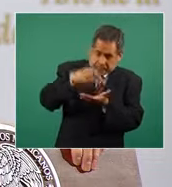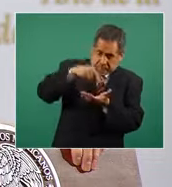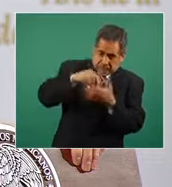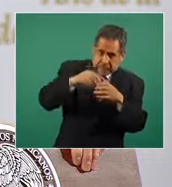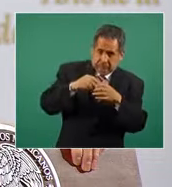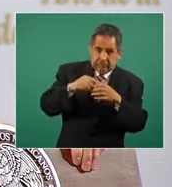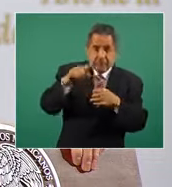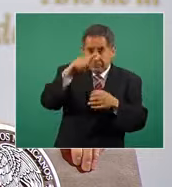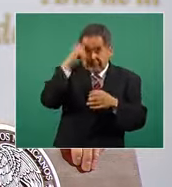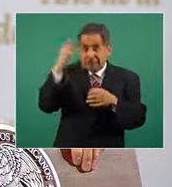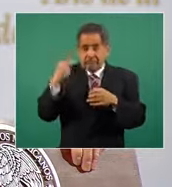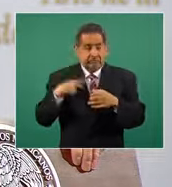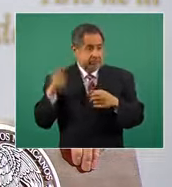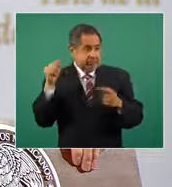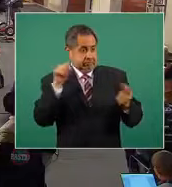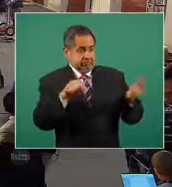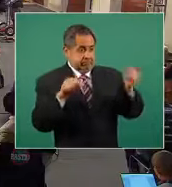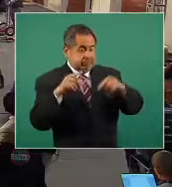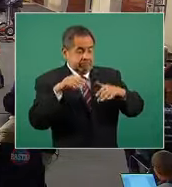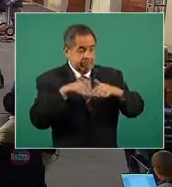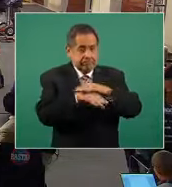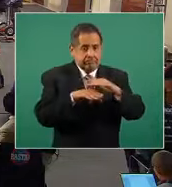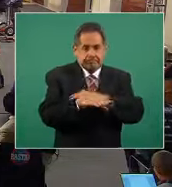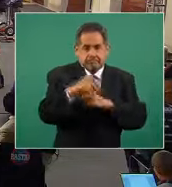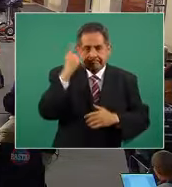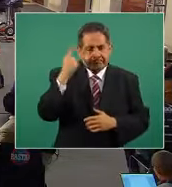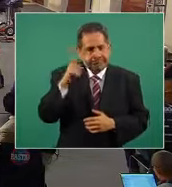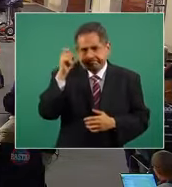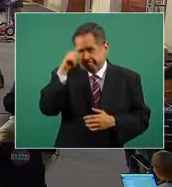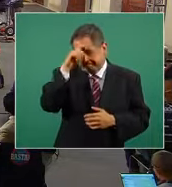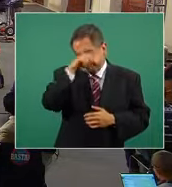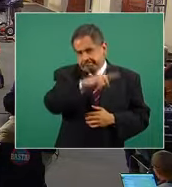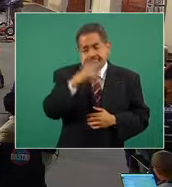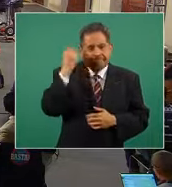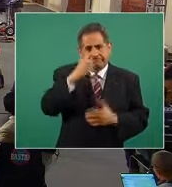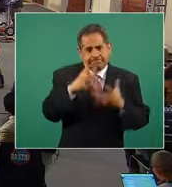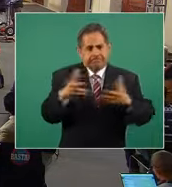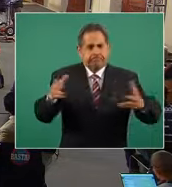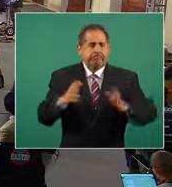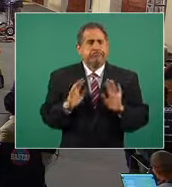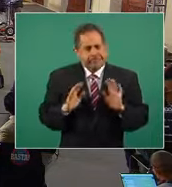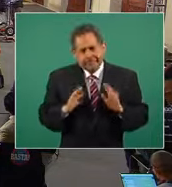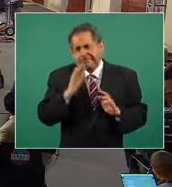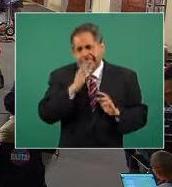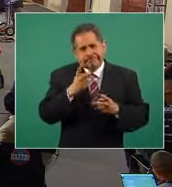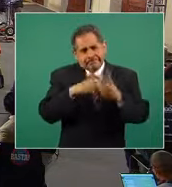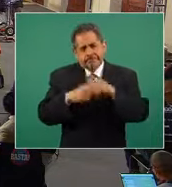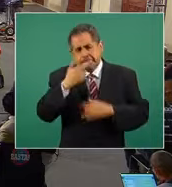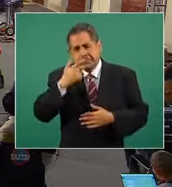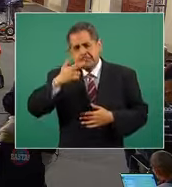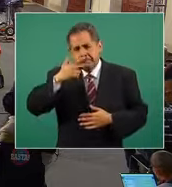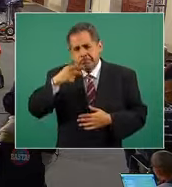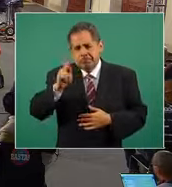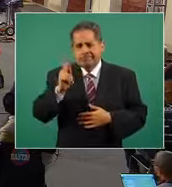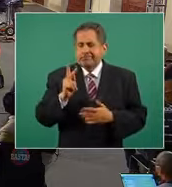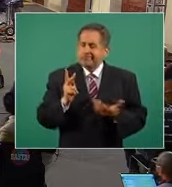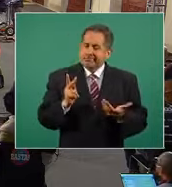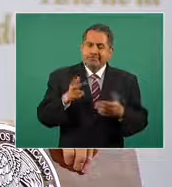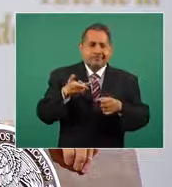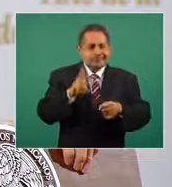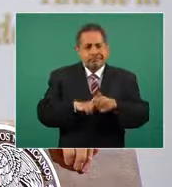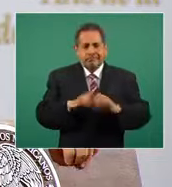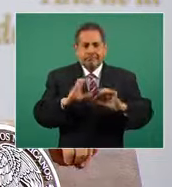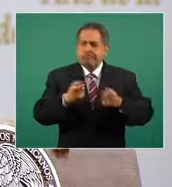es fácil para las personas acceder a las unidades hospitalarias. Aunque la tendencia es positiva, no hay que descuidar el